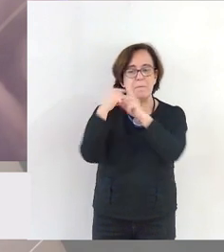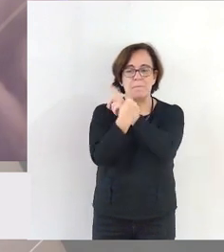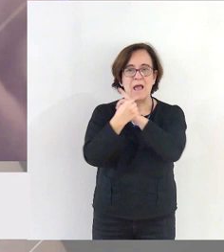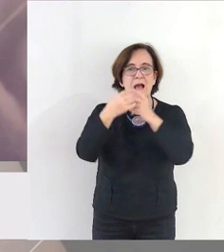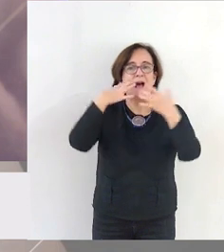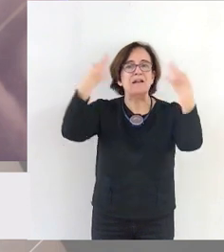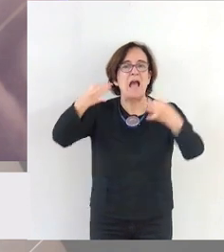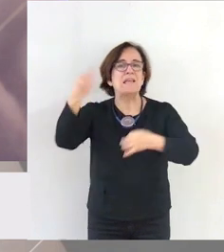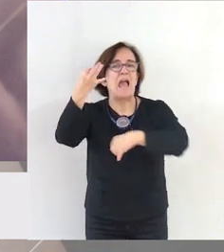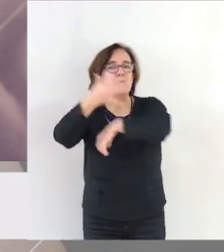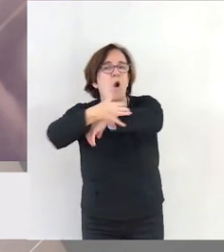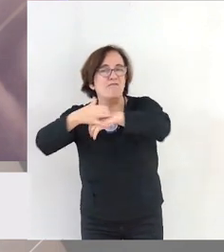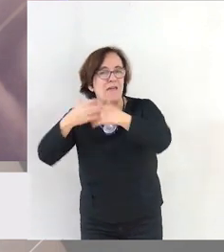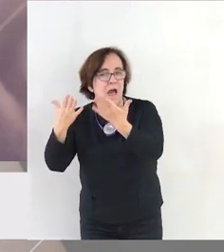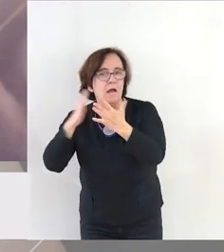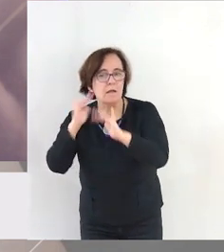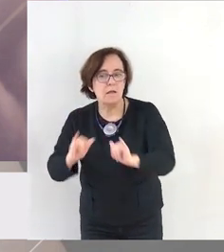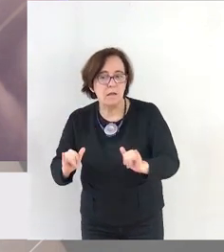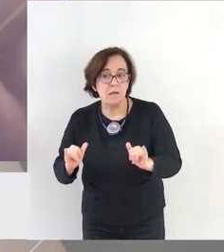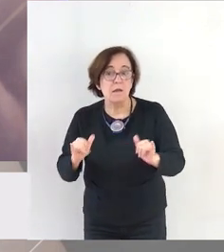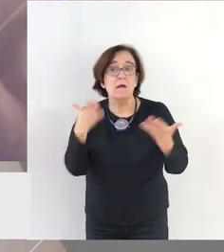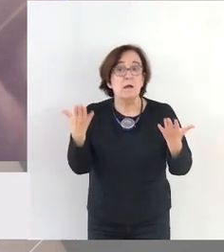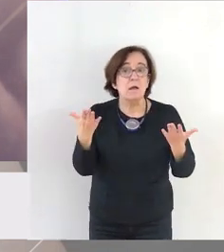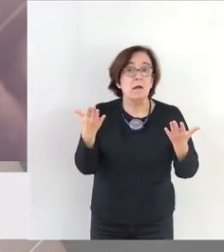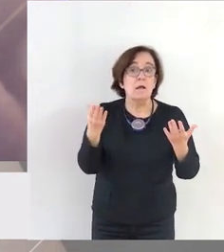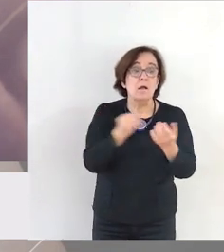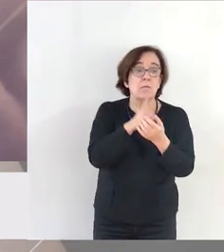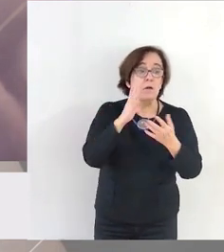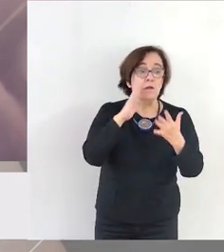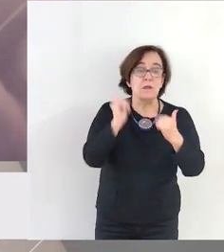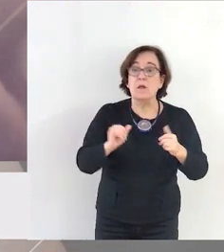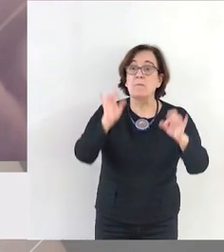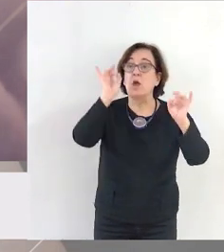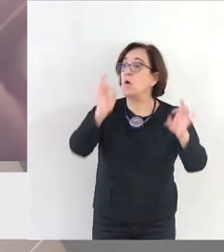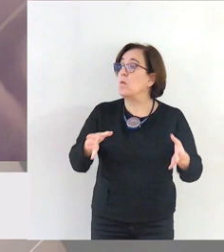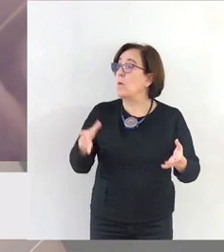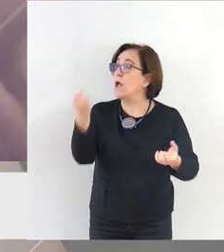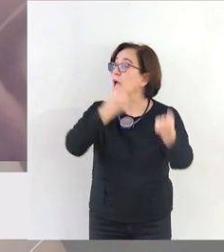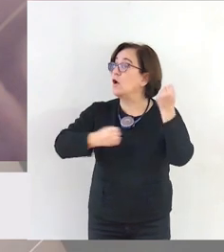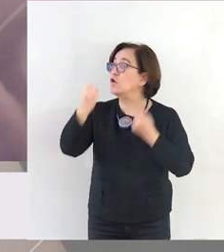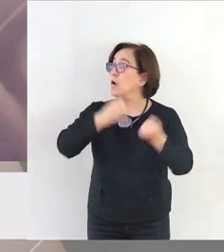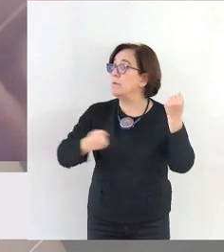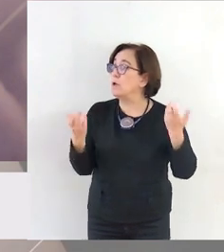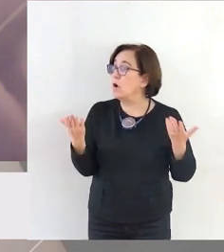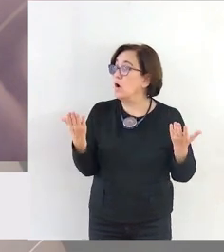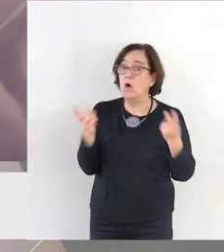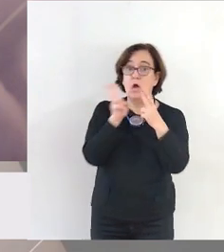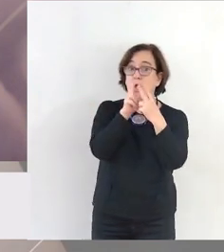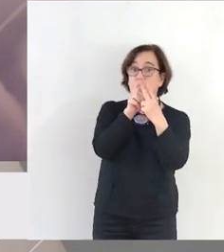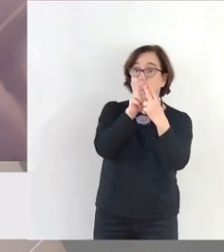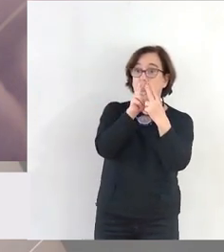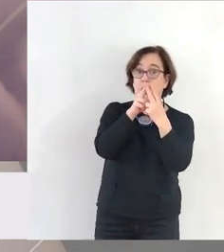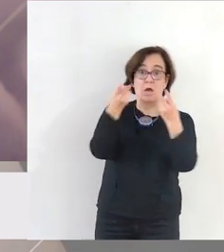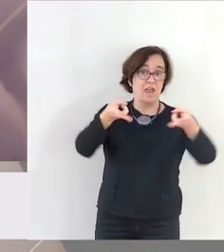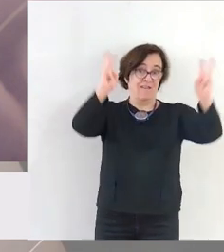energética Entonces cuál es el empoderamiento energético Pues igual que el empoderamiento económico o igual que el empoderamiento de